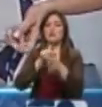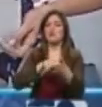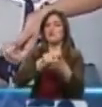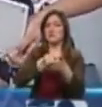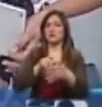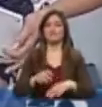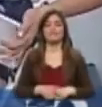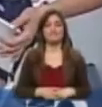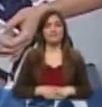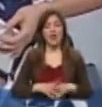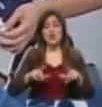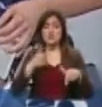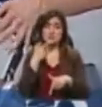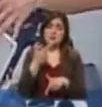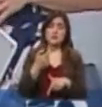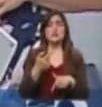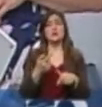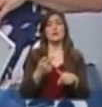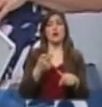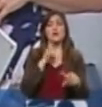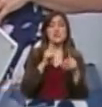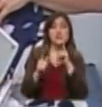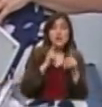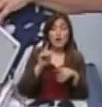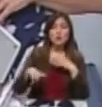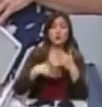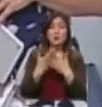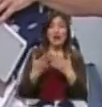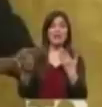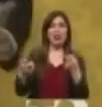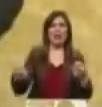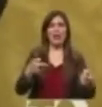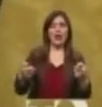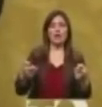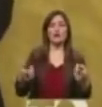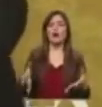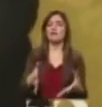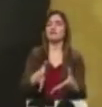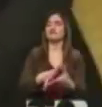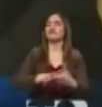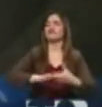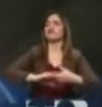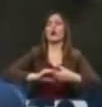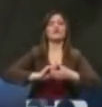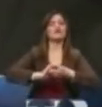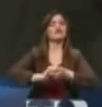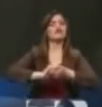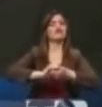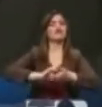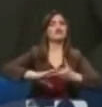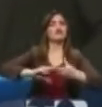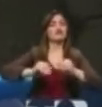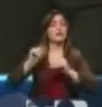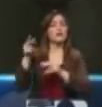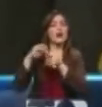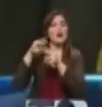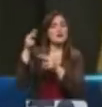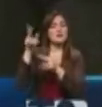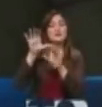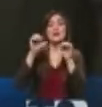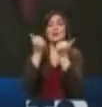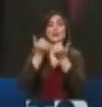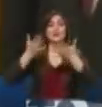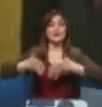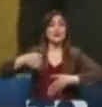superar la división en la que se encontraba el país. El exasambleísta constituyente Gorky Aguirre realizó la entrega